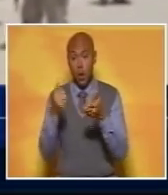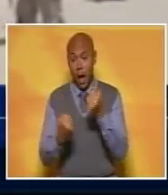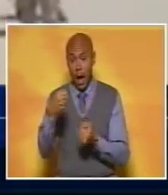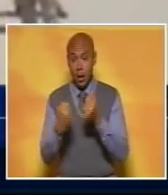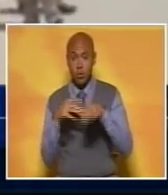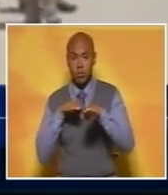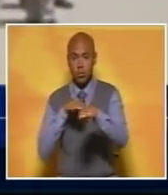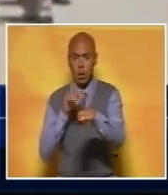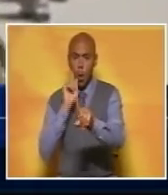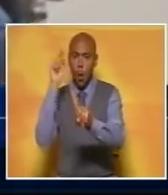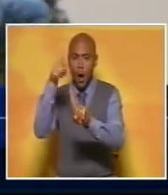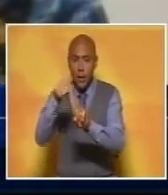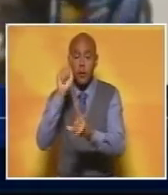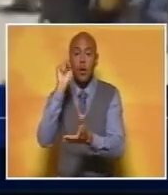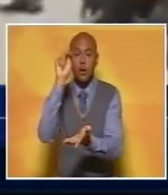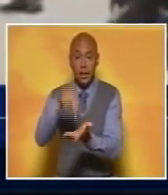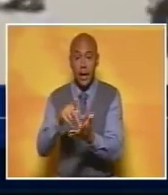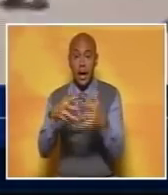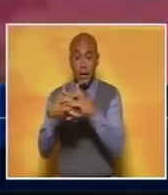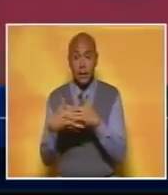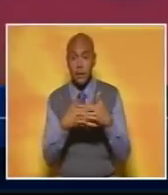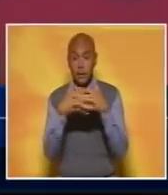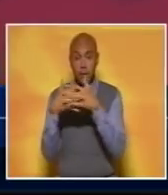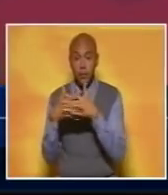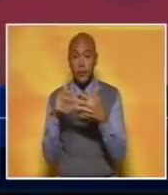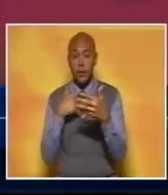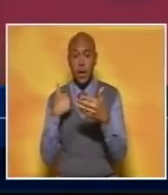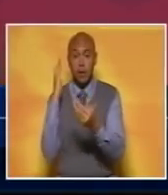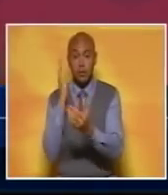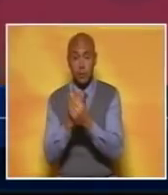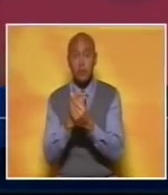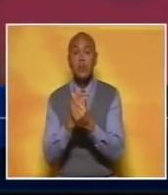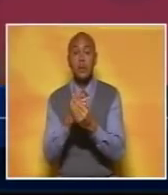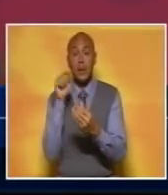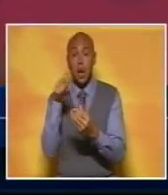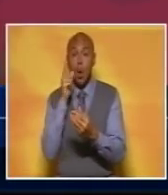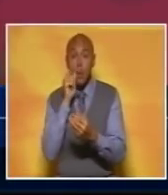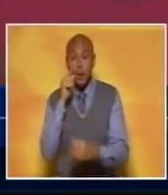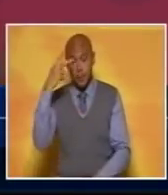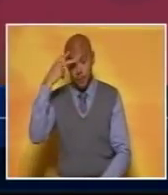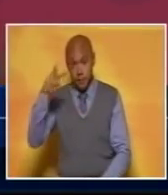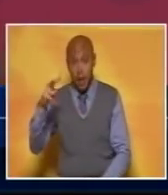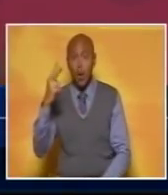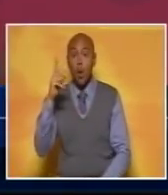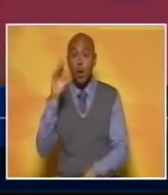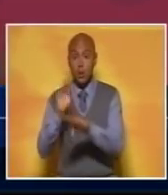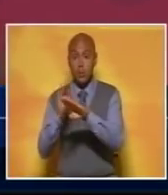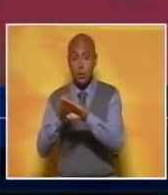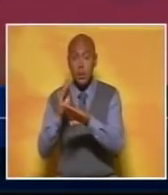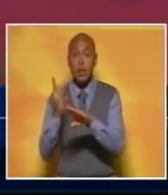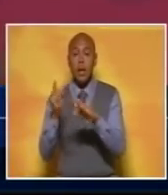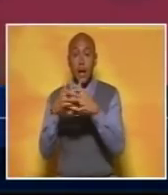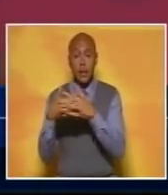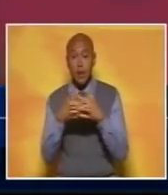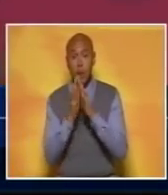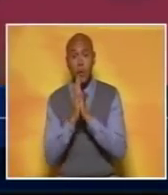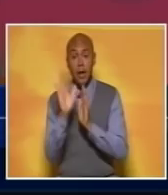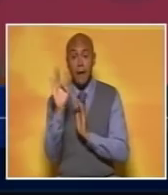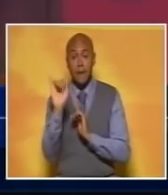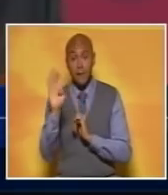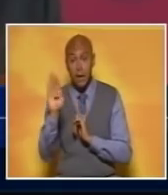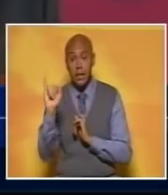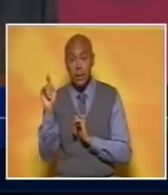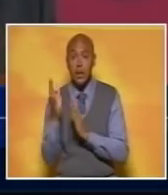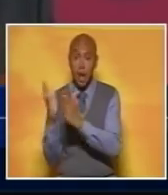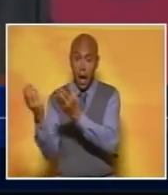Estados Unidos, en donde piensan asentarse por el momento. El gobierno de México invitó al gobierno estadounidense para que el FBI los acompañe